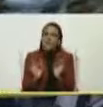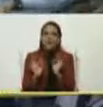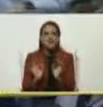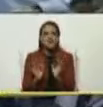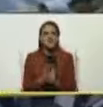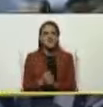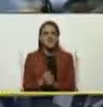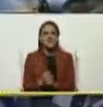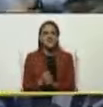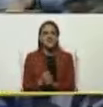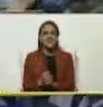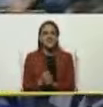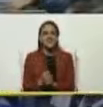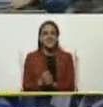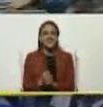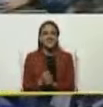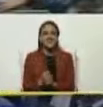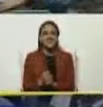¿Ah?